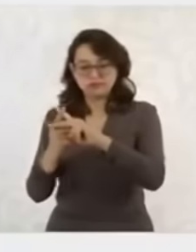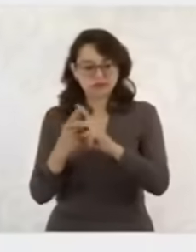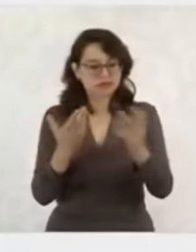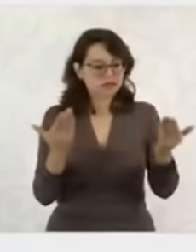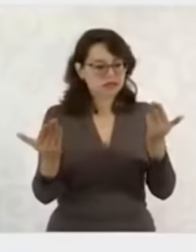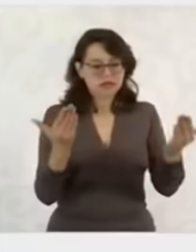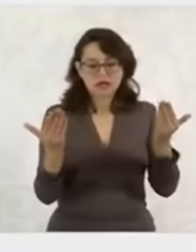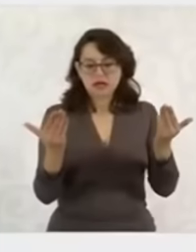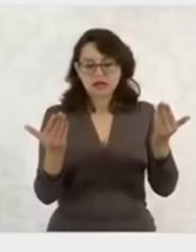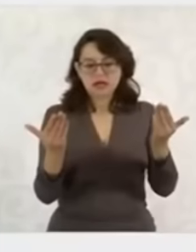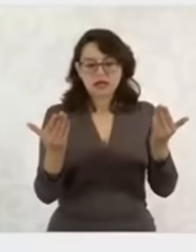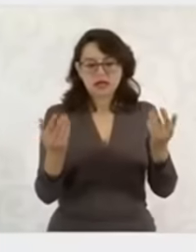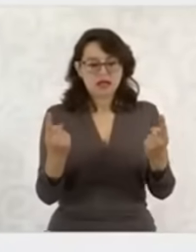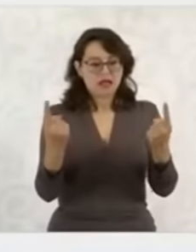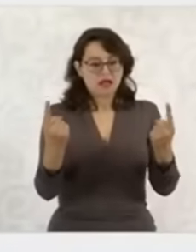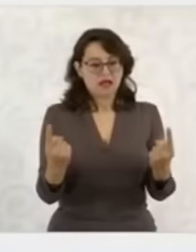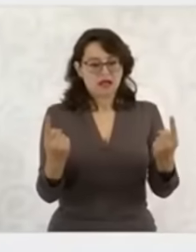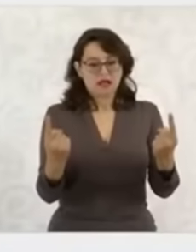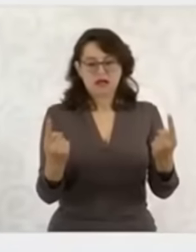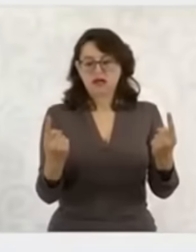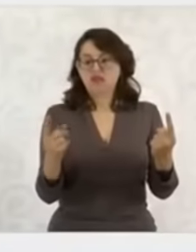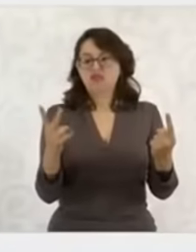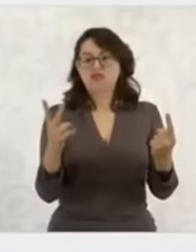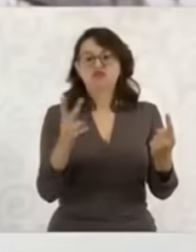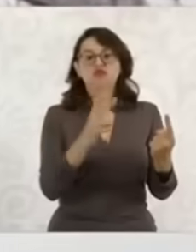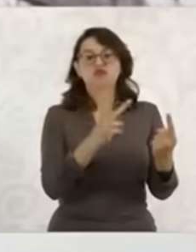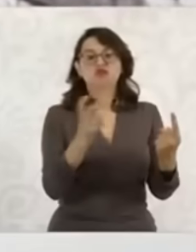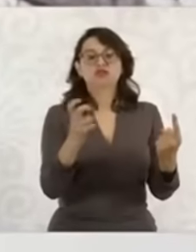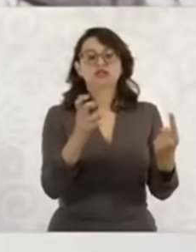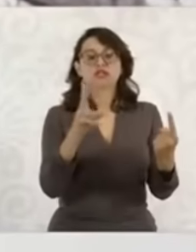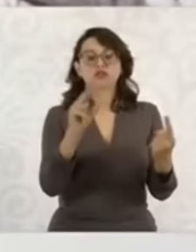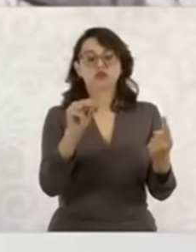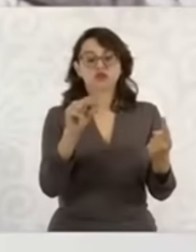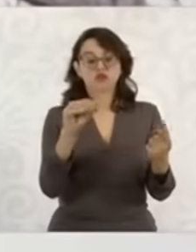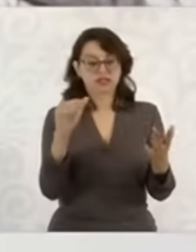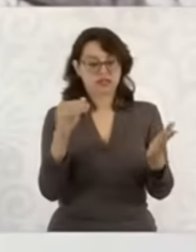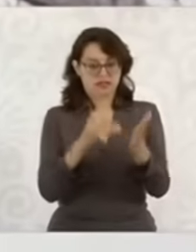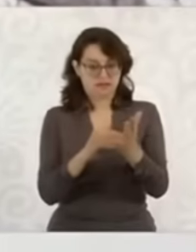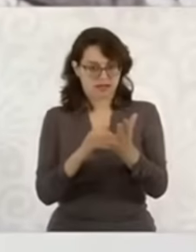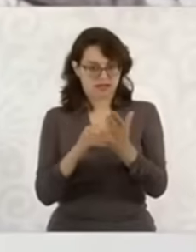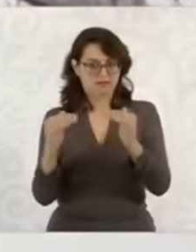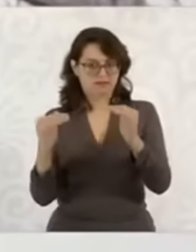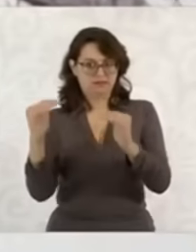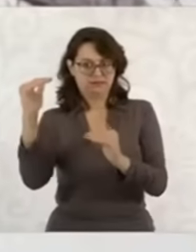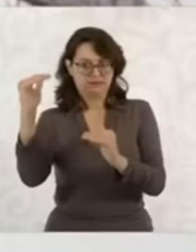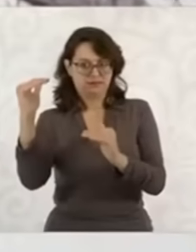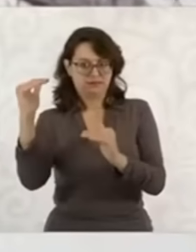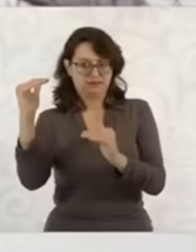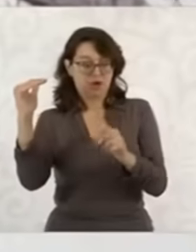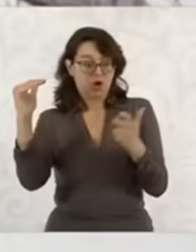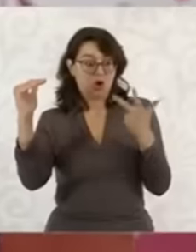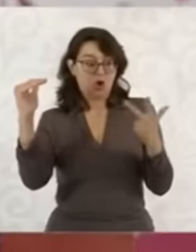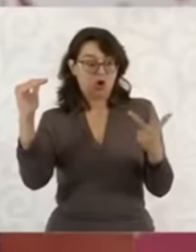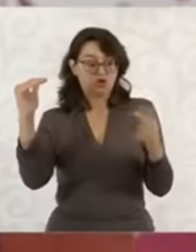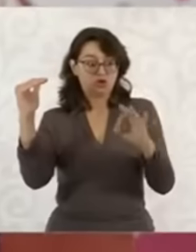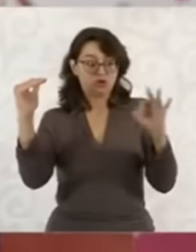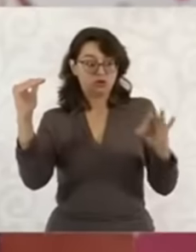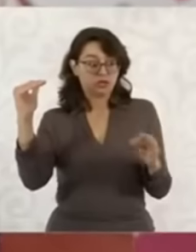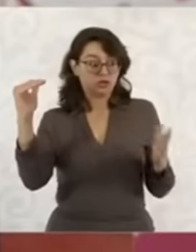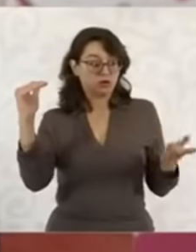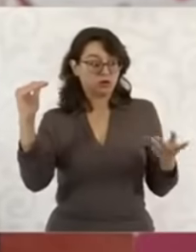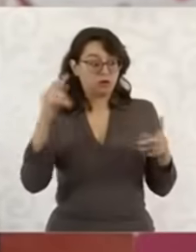entre Calderón y López Obrador. Se abre ese 8% de las casillas y se reduce la